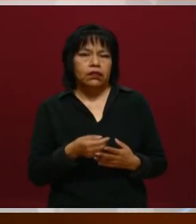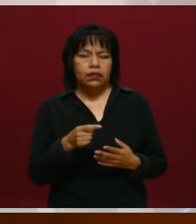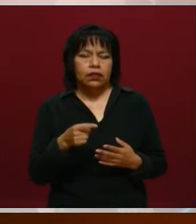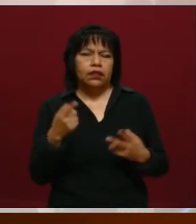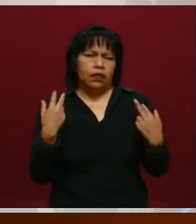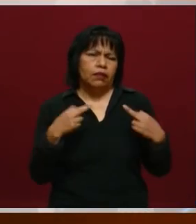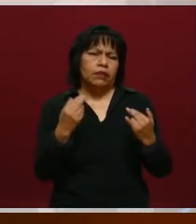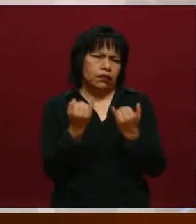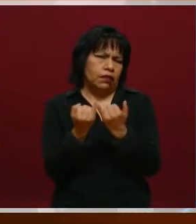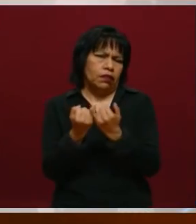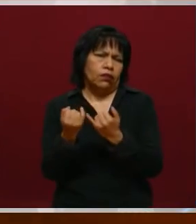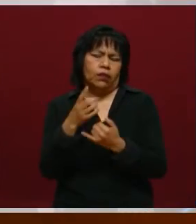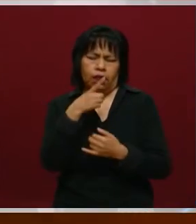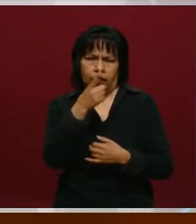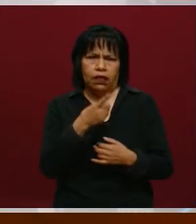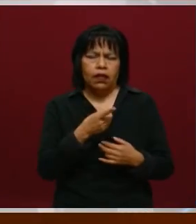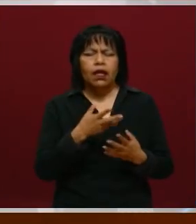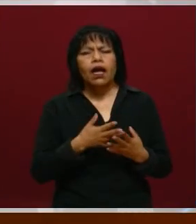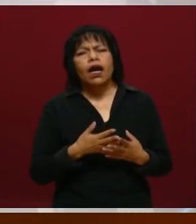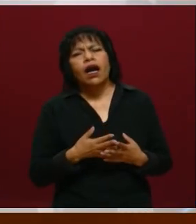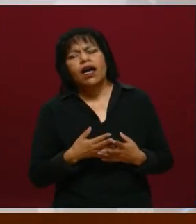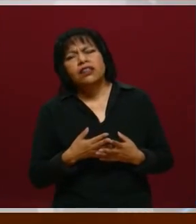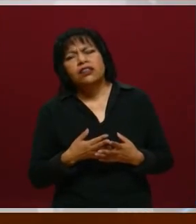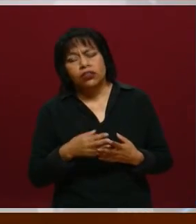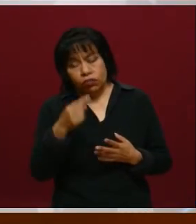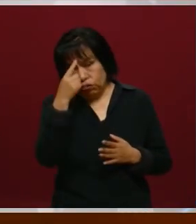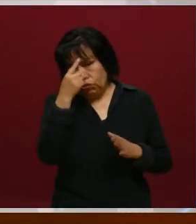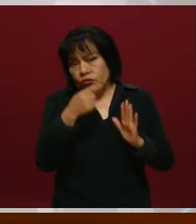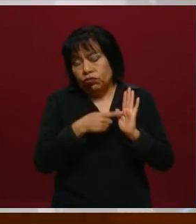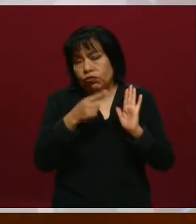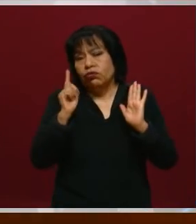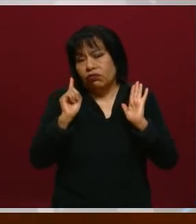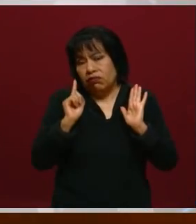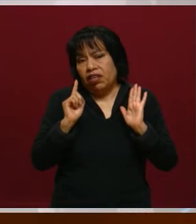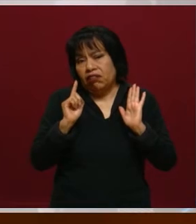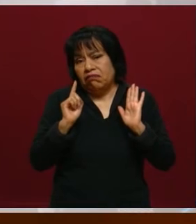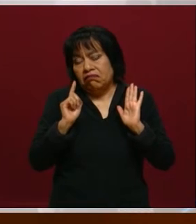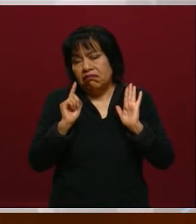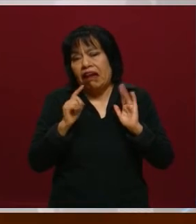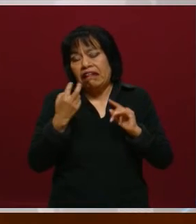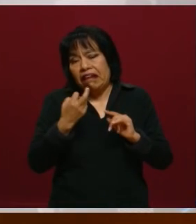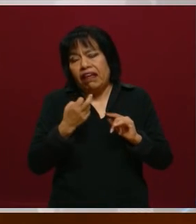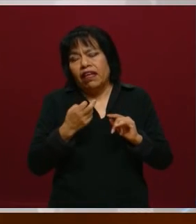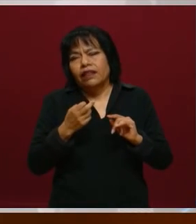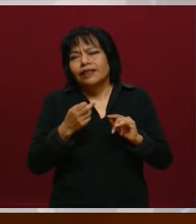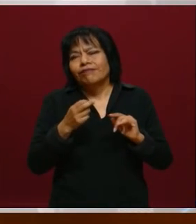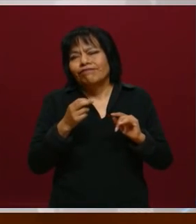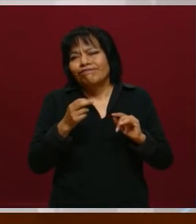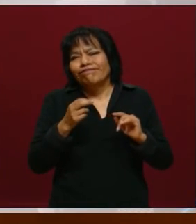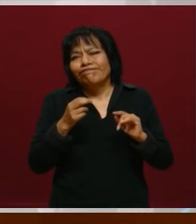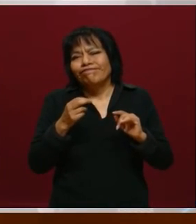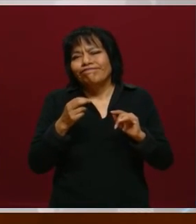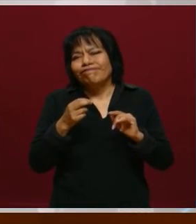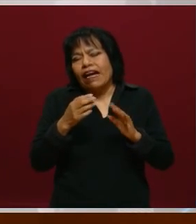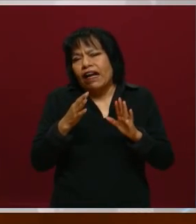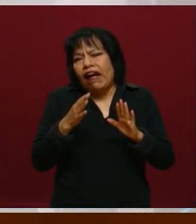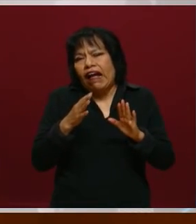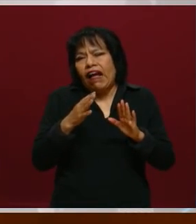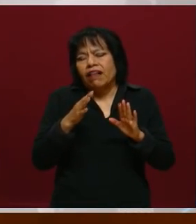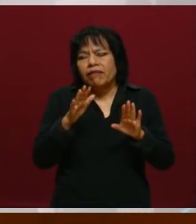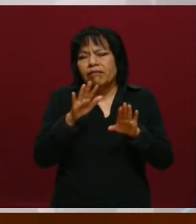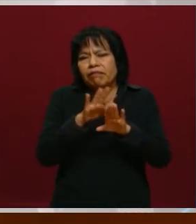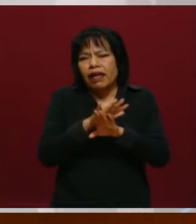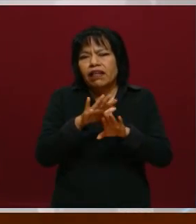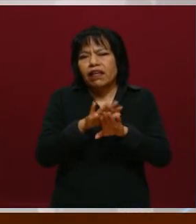maestra ariadna yo creo que van cambiando los tiempos y